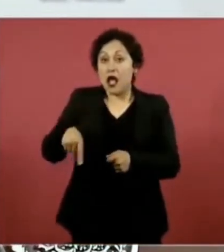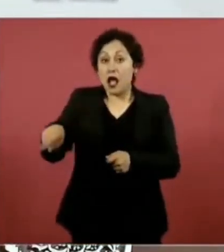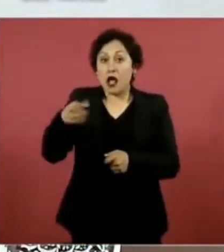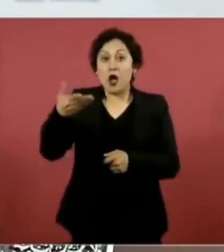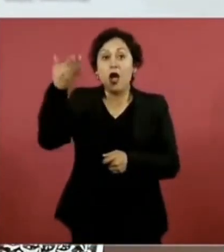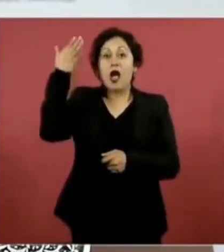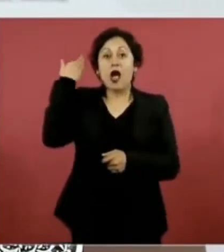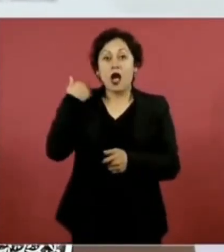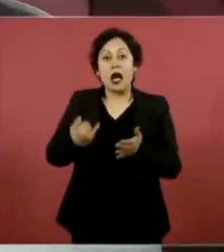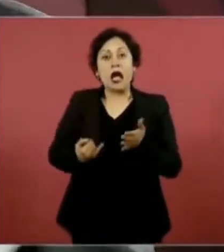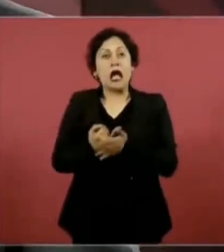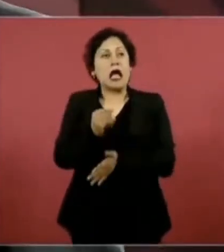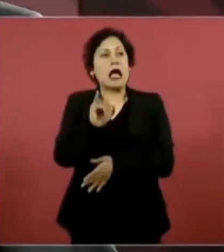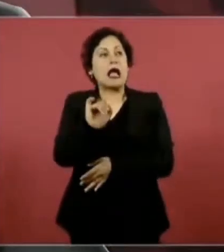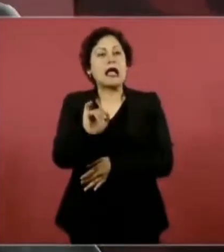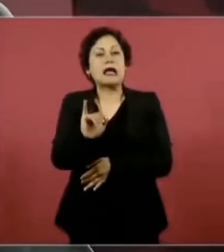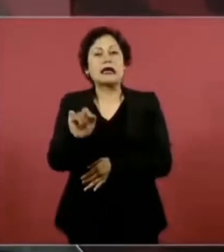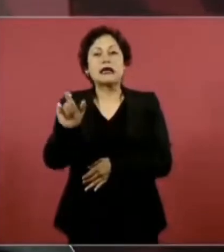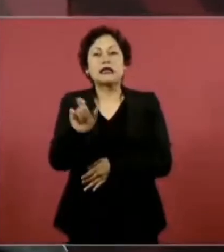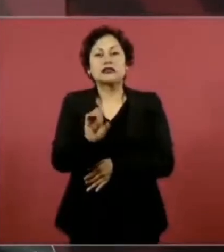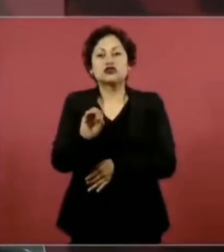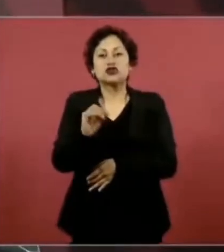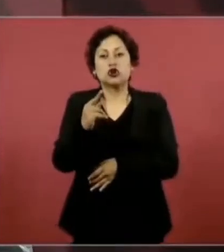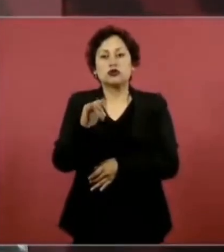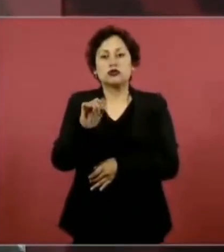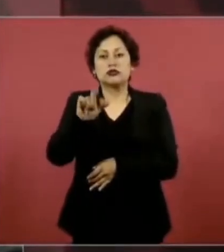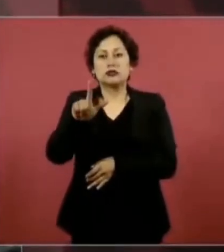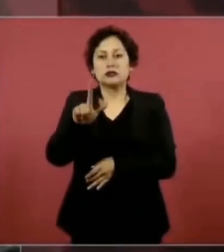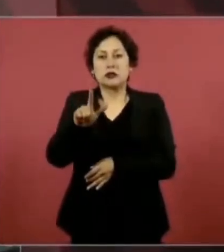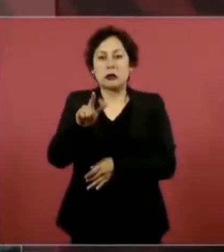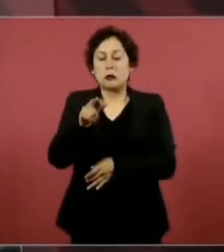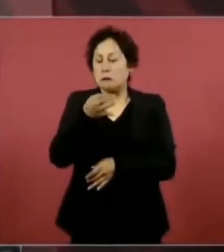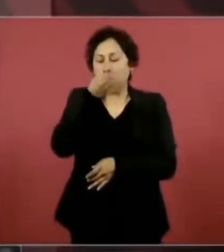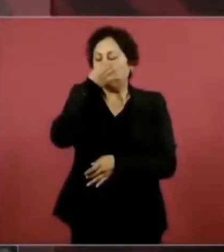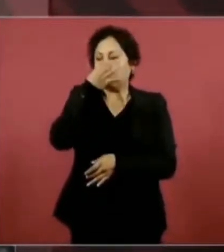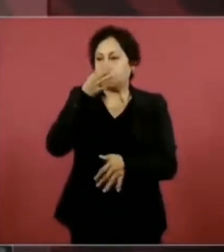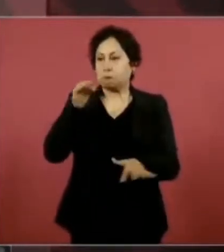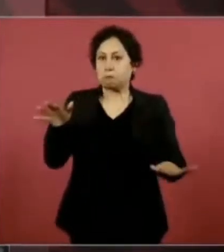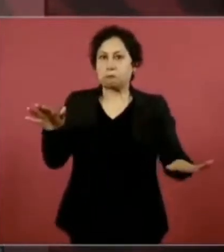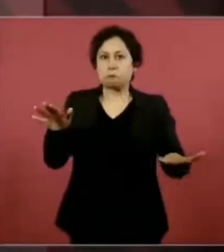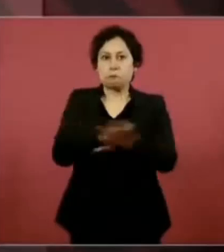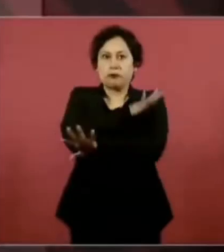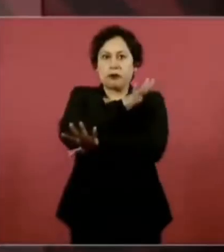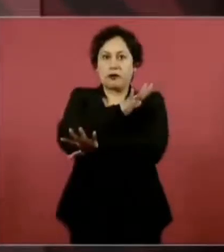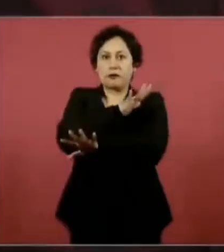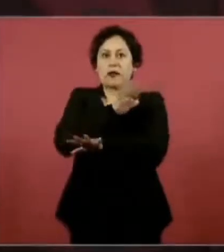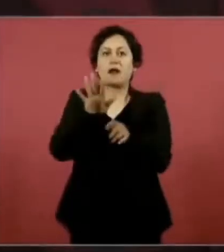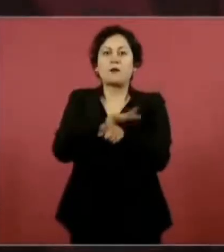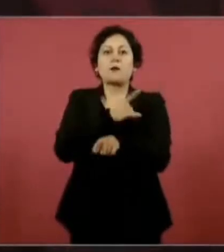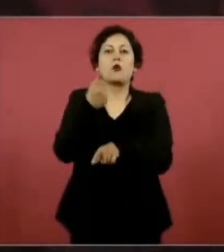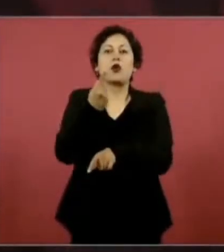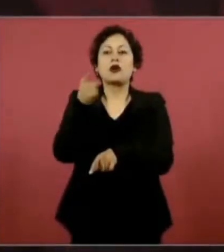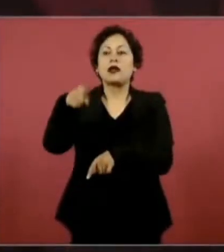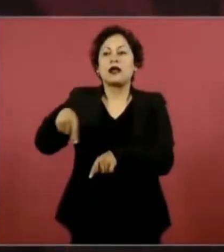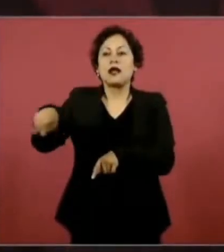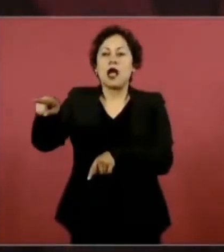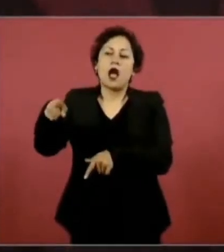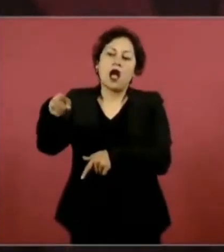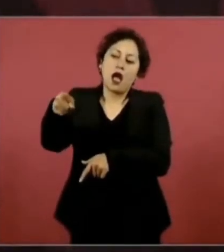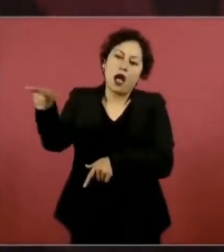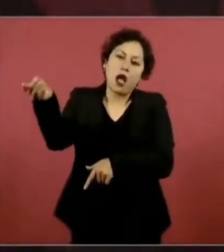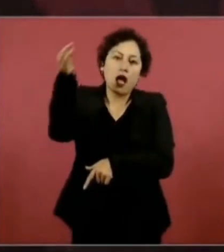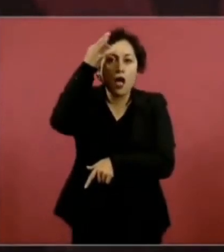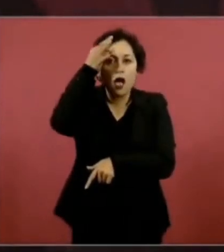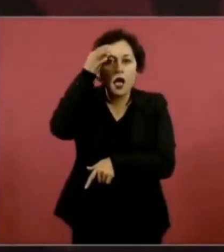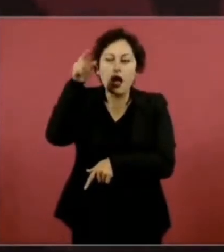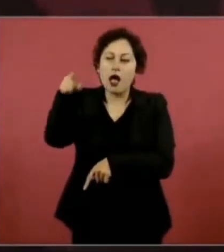voluble, manipulable.